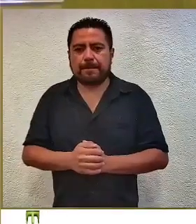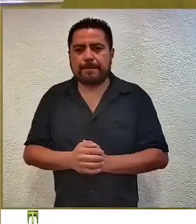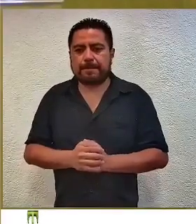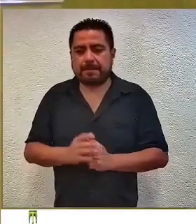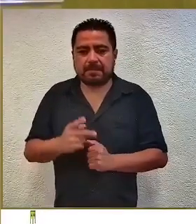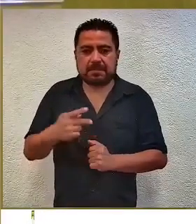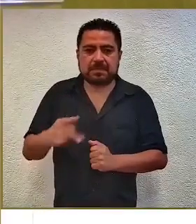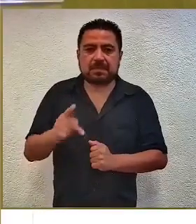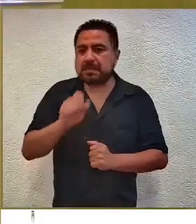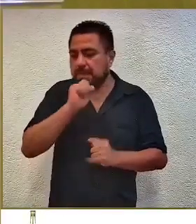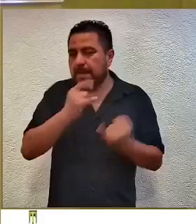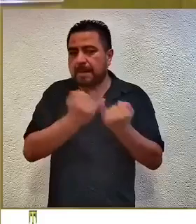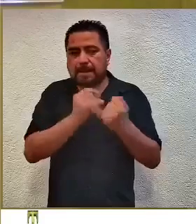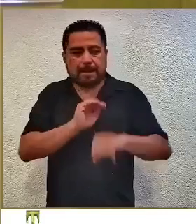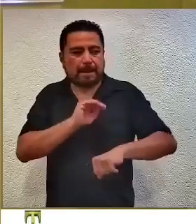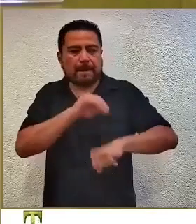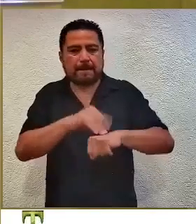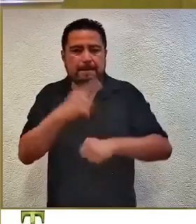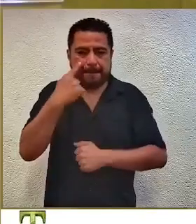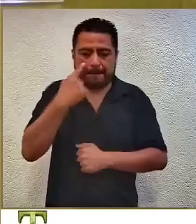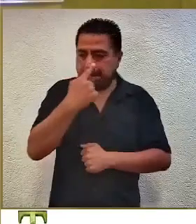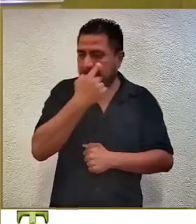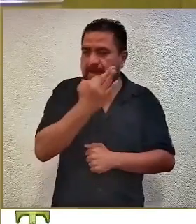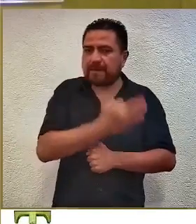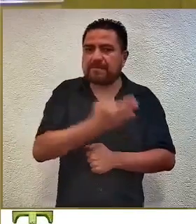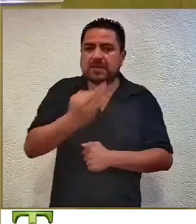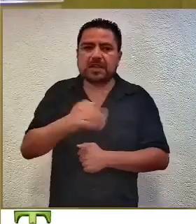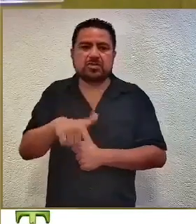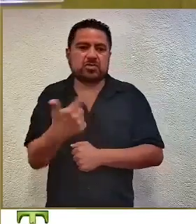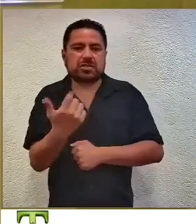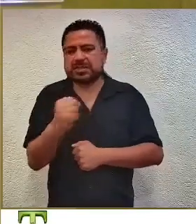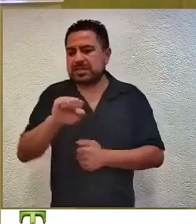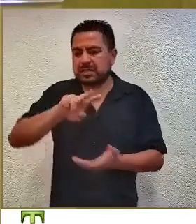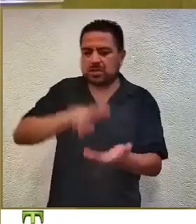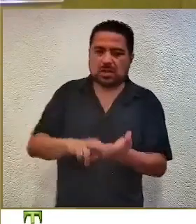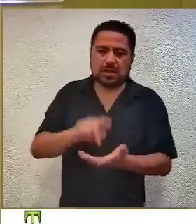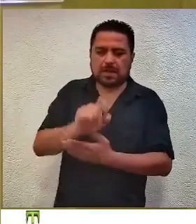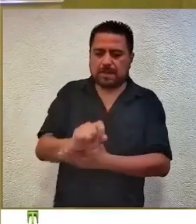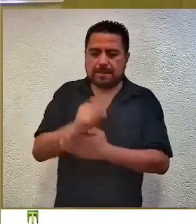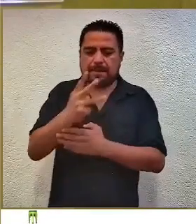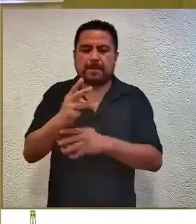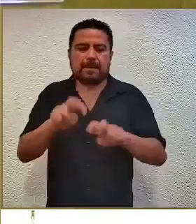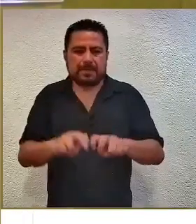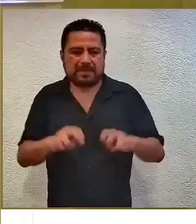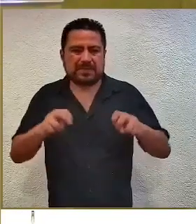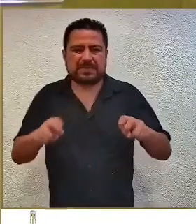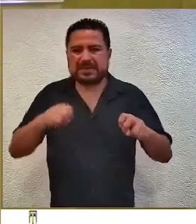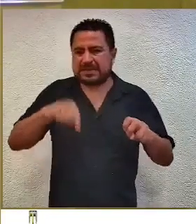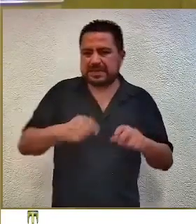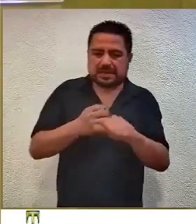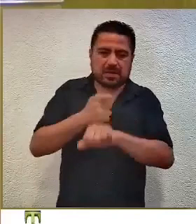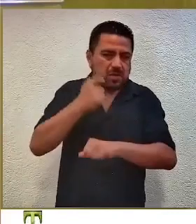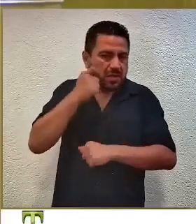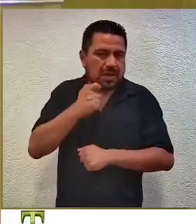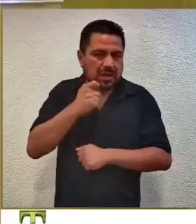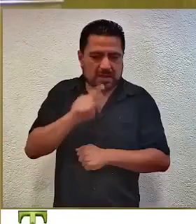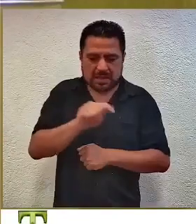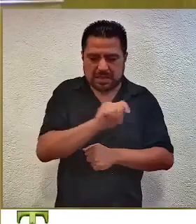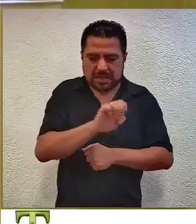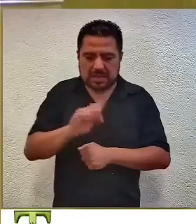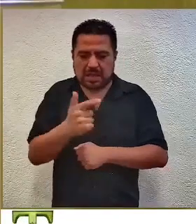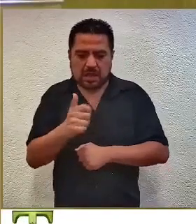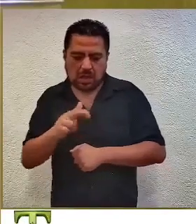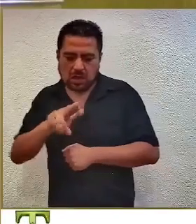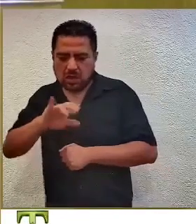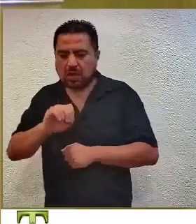Hipótesis que se surte en el caso en virtud de que con fecha 12 de septiembre de 2023, el Pleno del Tribunal Electoral del Estado de Guerrero aprobó el acuerdo